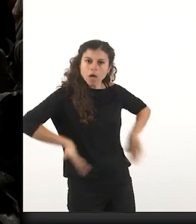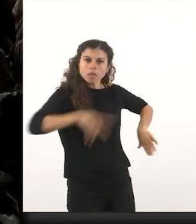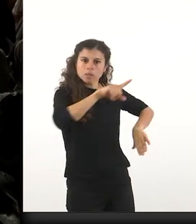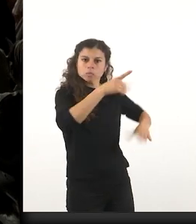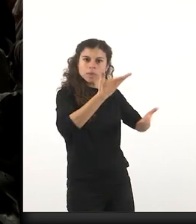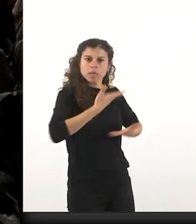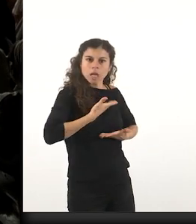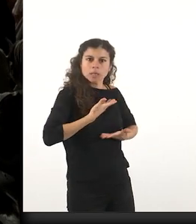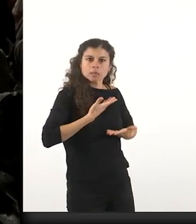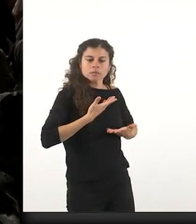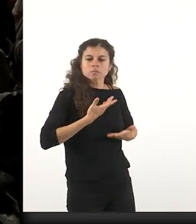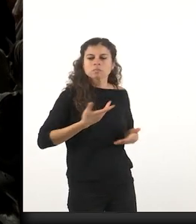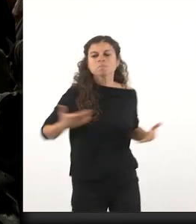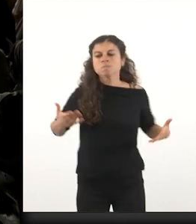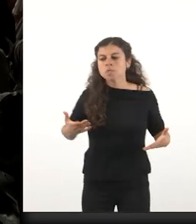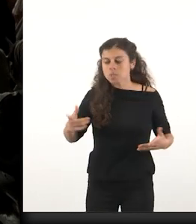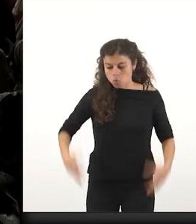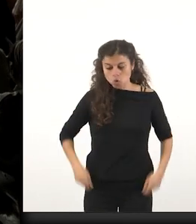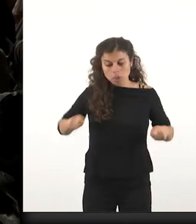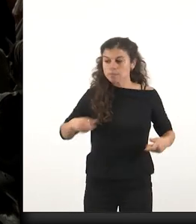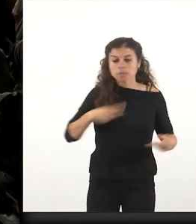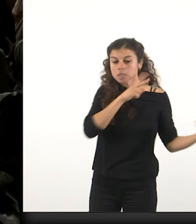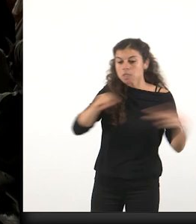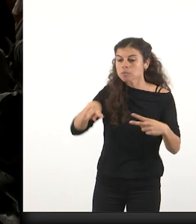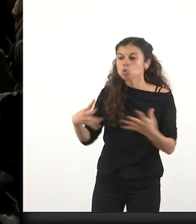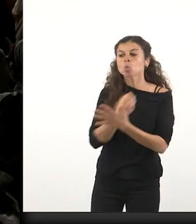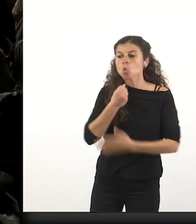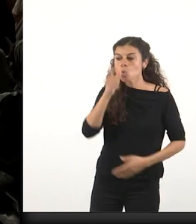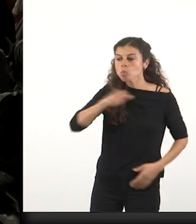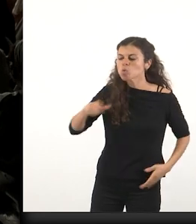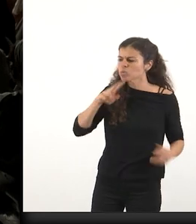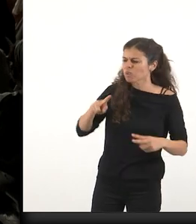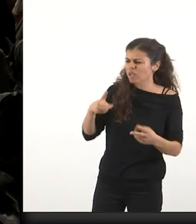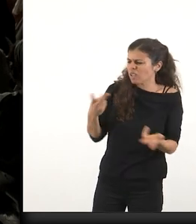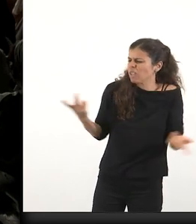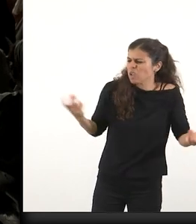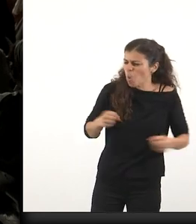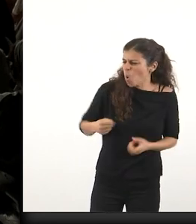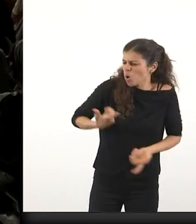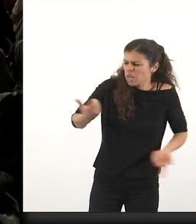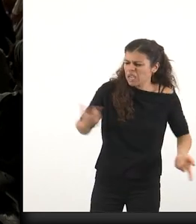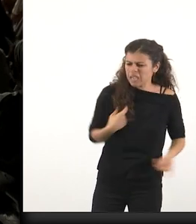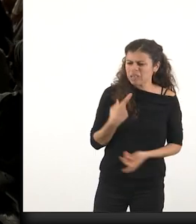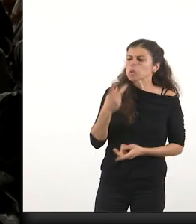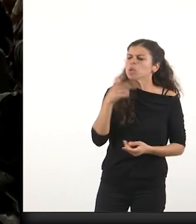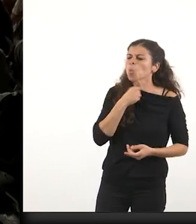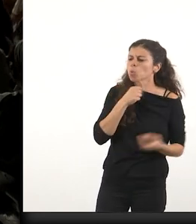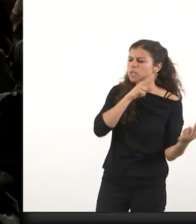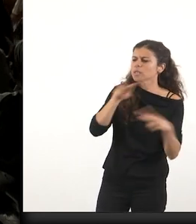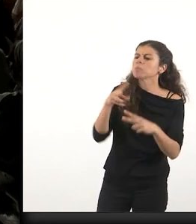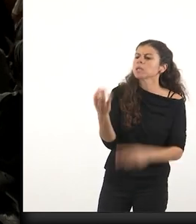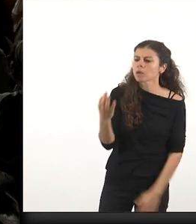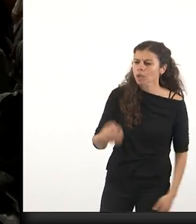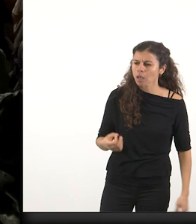debajo. No te levantes la falda a mitad de la calle que te está mirando todo el mundo, tío. ¿A ti qué cojones te pasa? ¿Te mola que te miren o qué? Vamos a otro